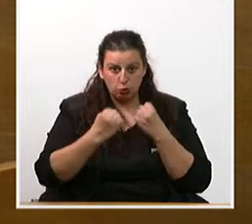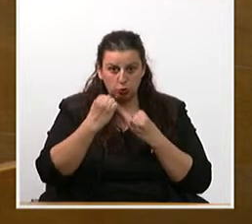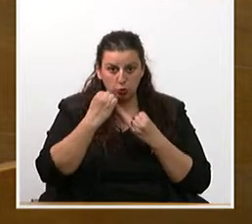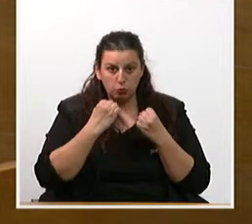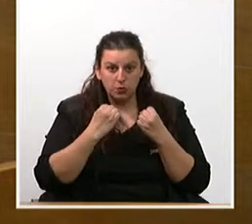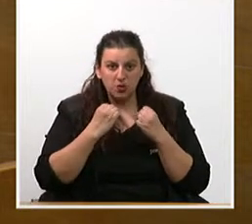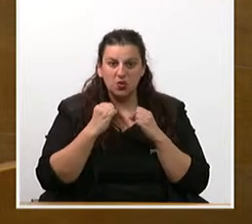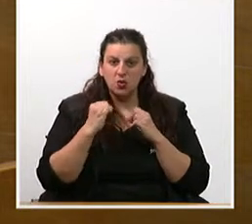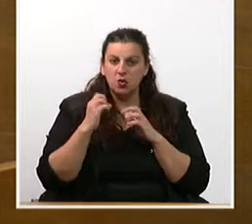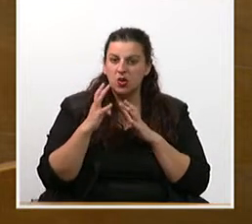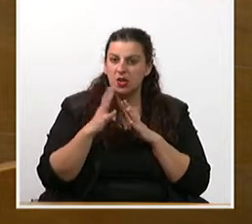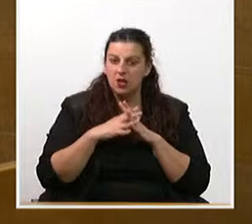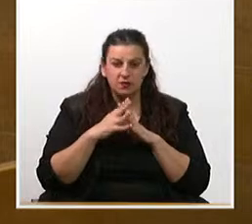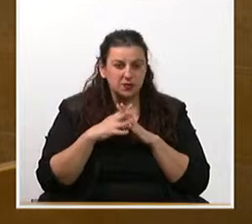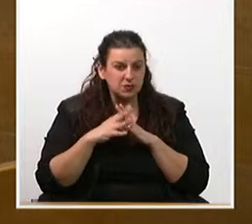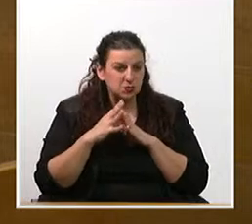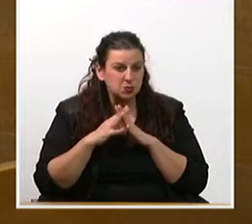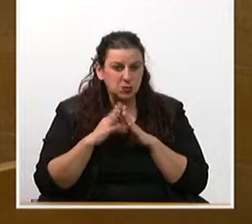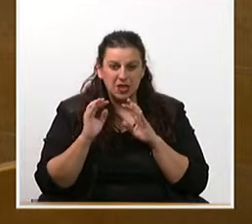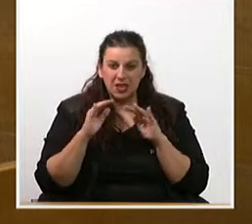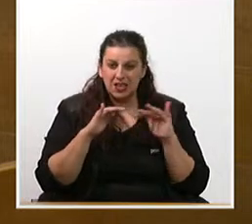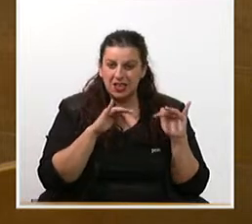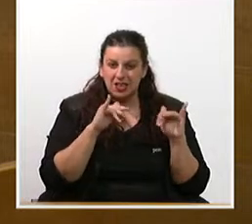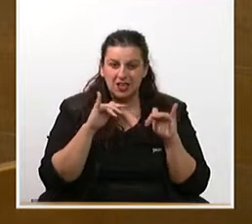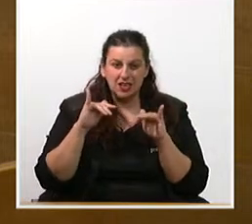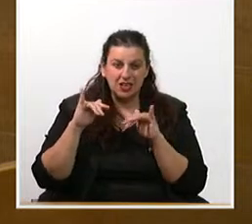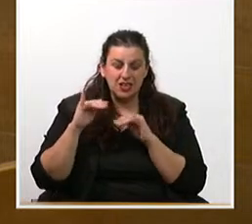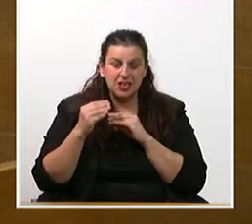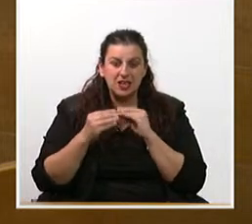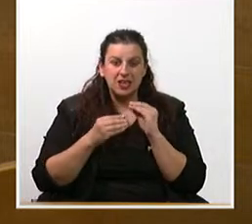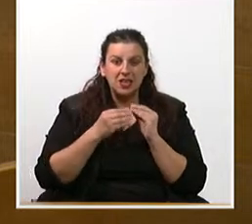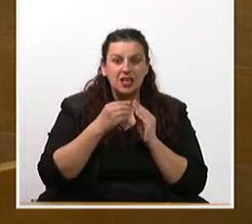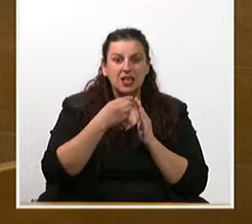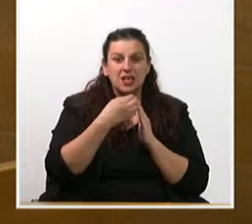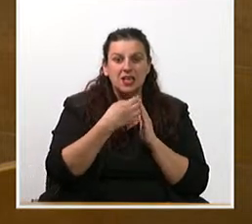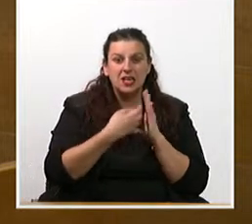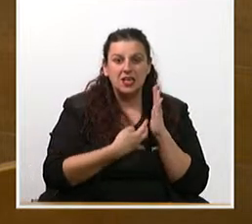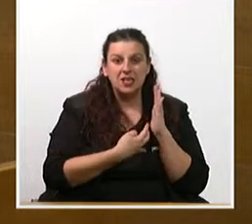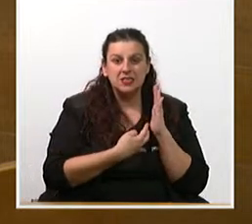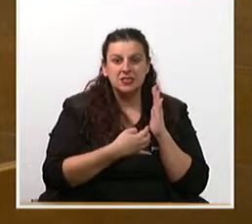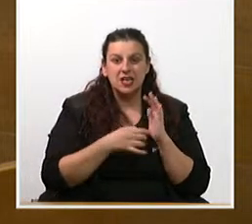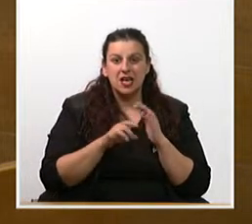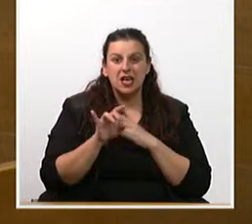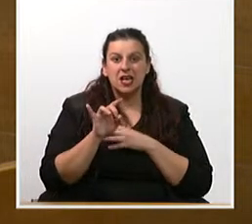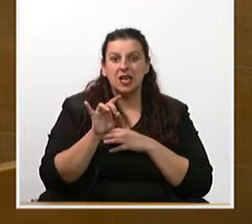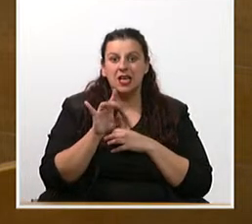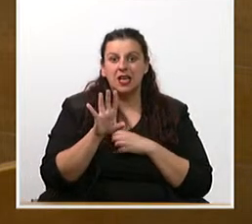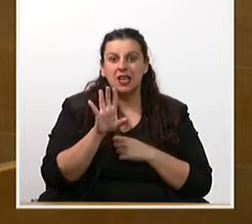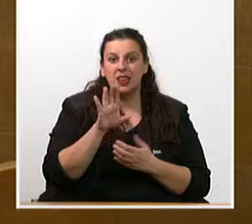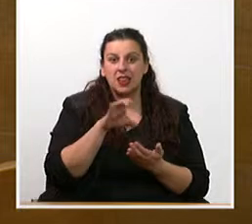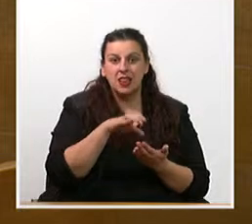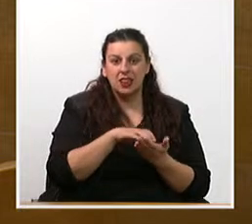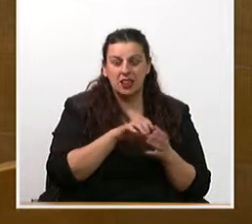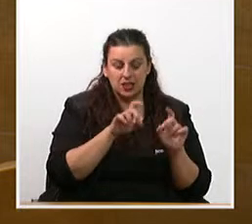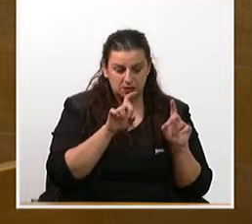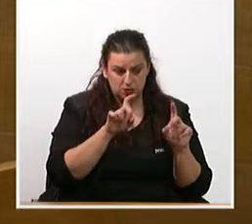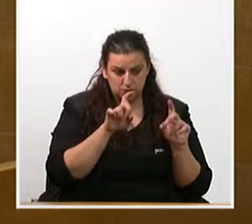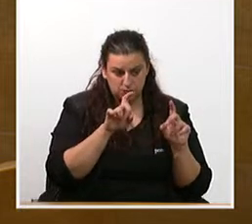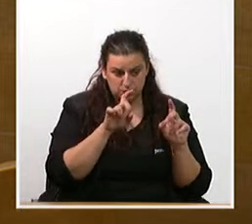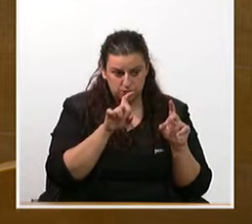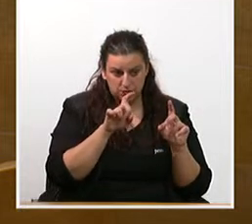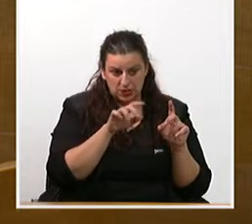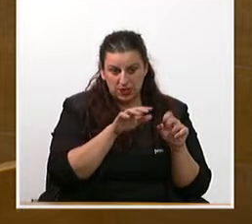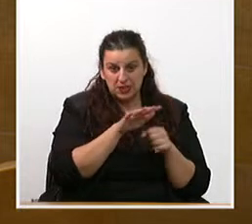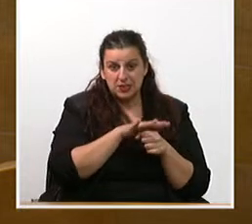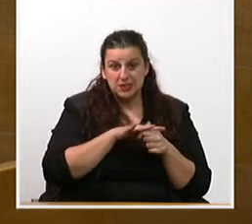de infraestructuras ni nada hago una lista con 15 centros docentes de sitios